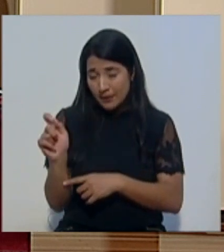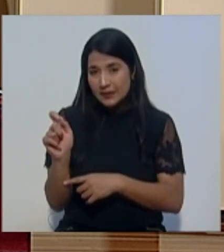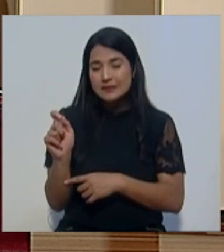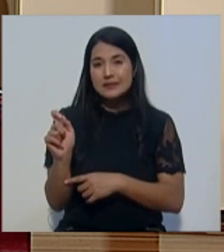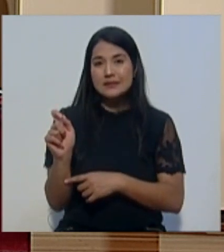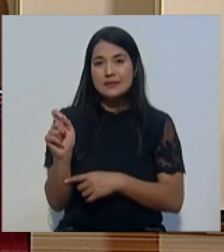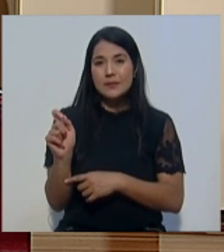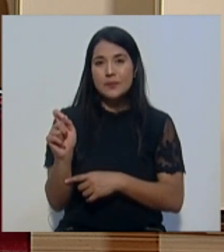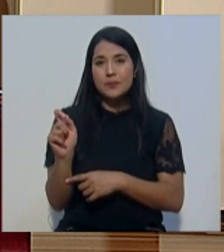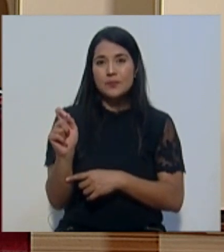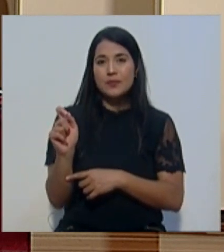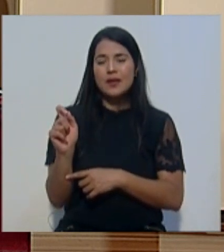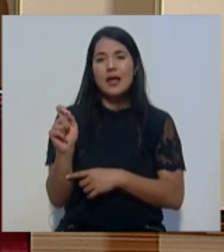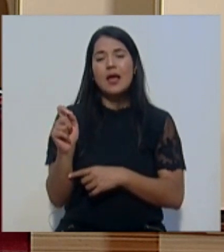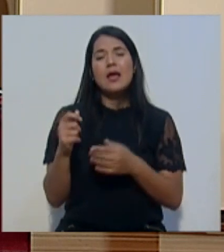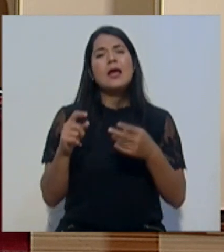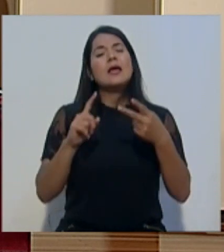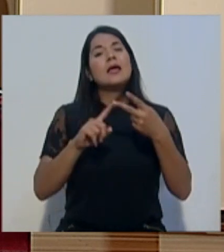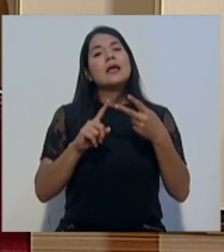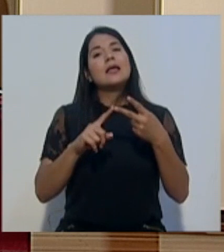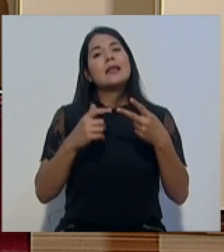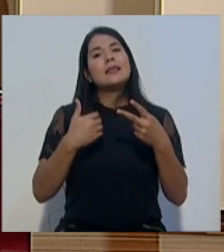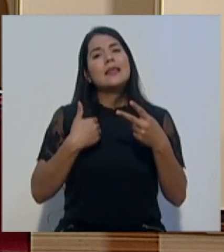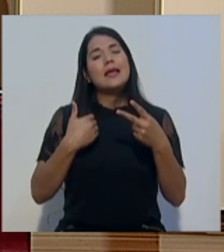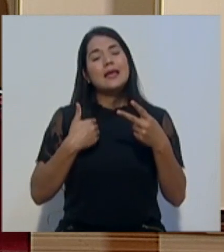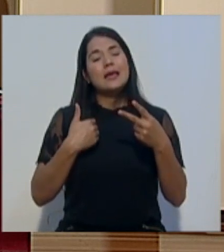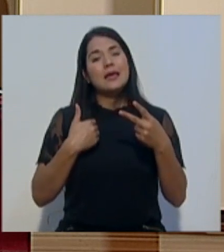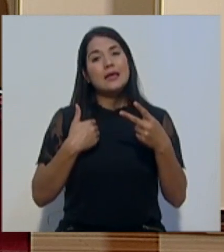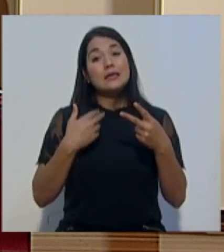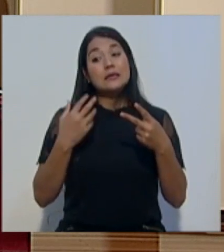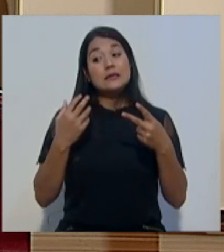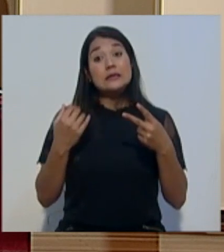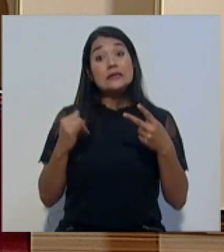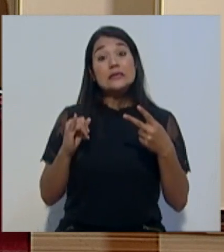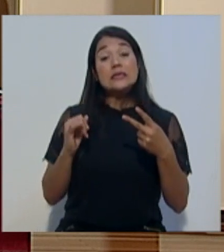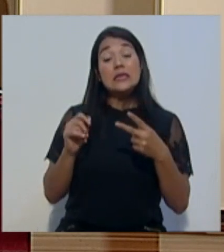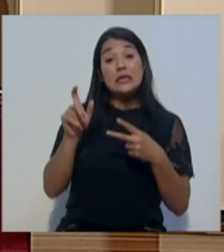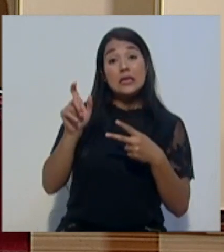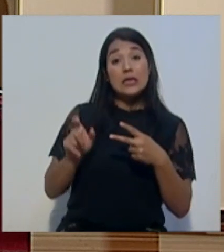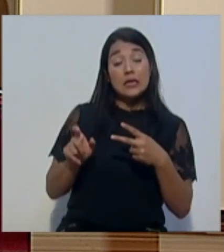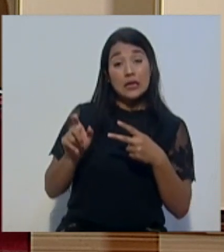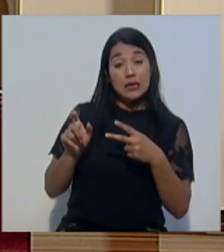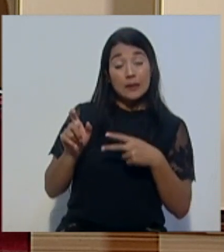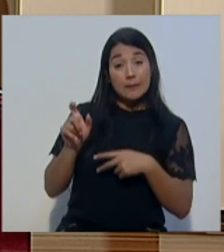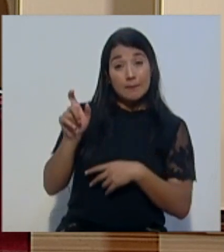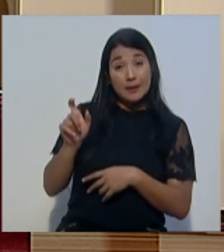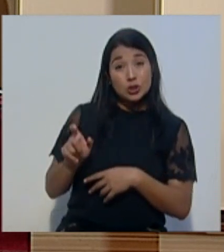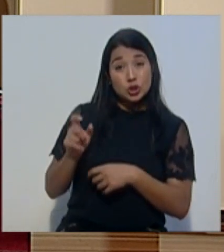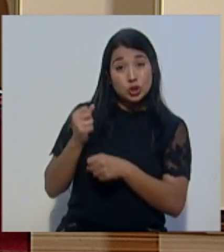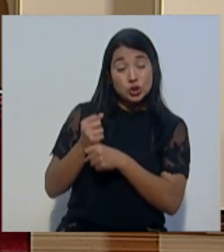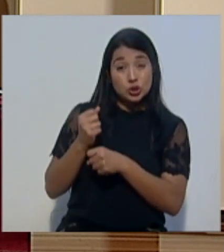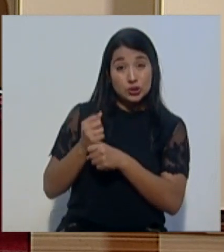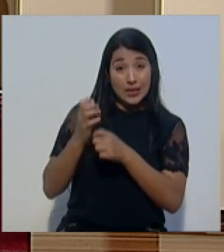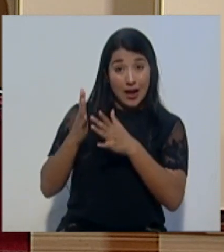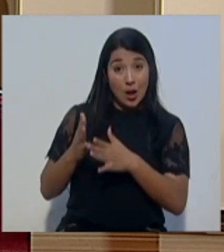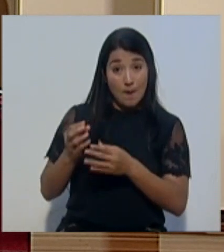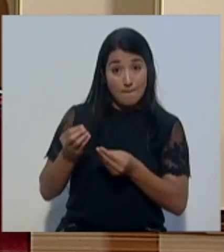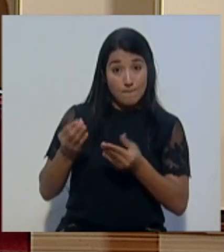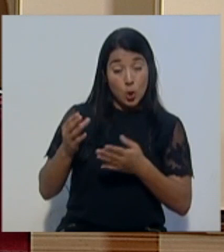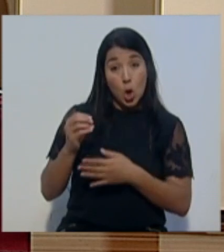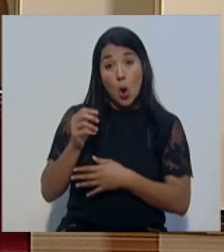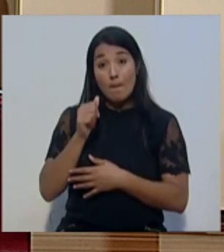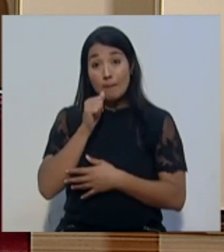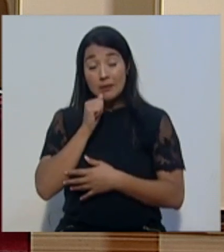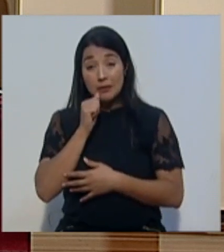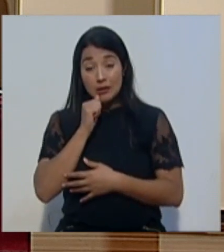había una excepción que hacer si la persona era un trabajador público o